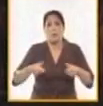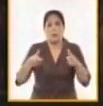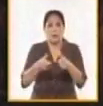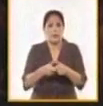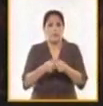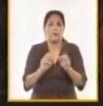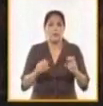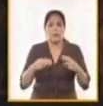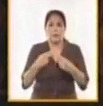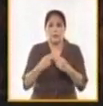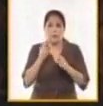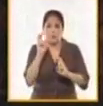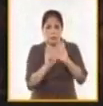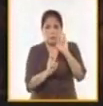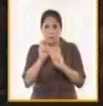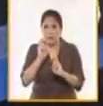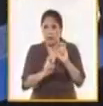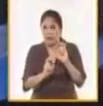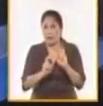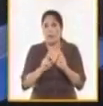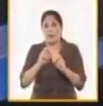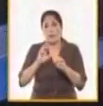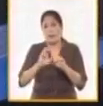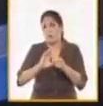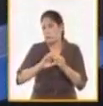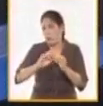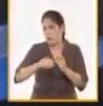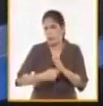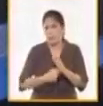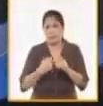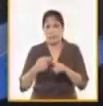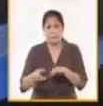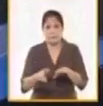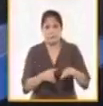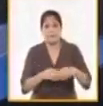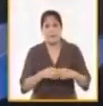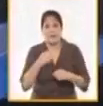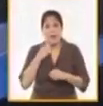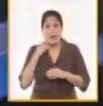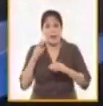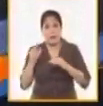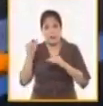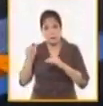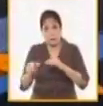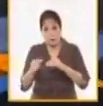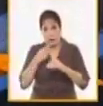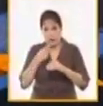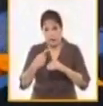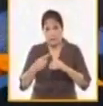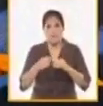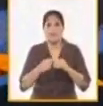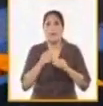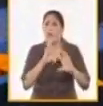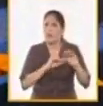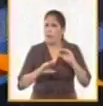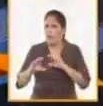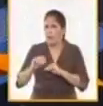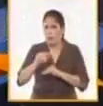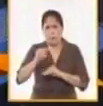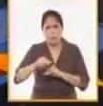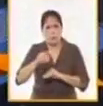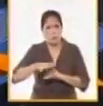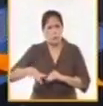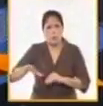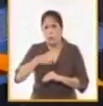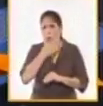simposios, talleres, coloquios y otros. Un espacio propicio para el debate profundo, el diálogo intergeneracional,